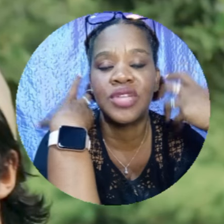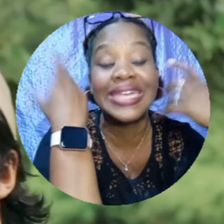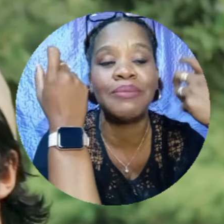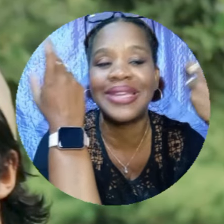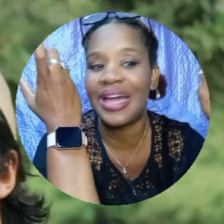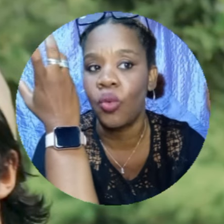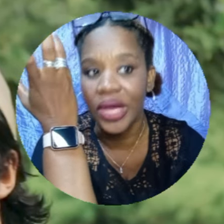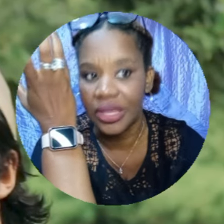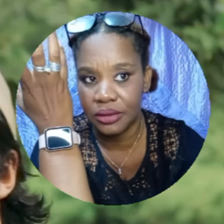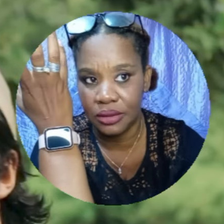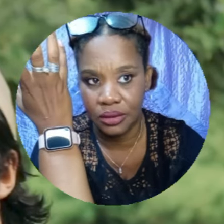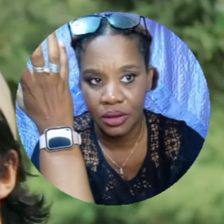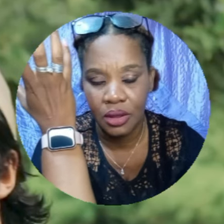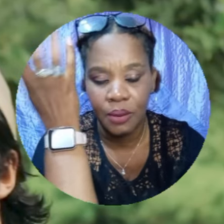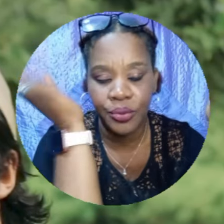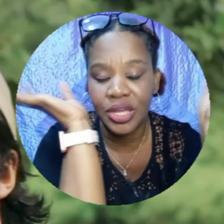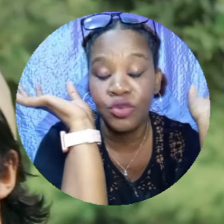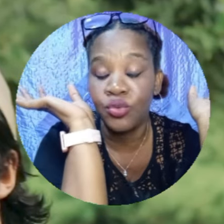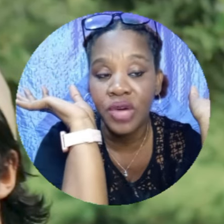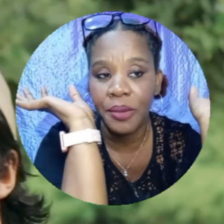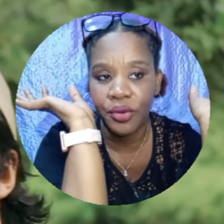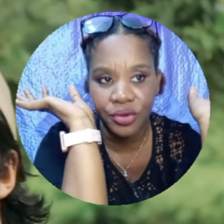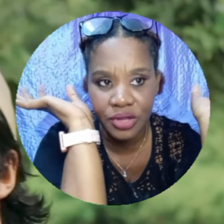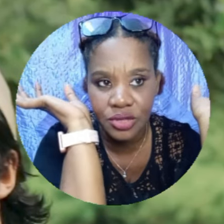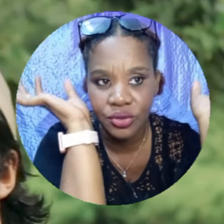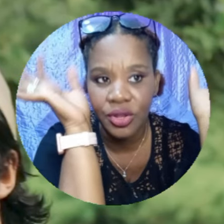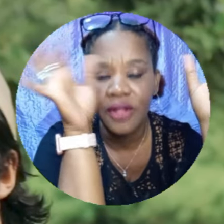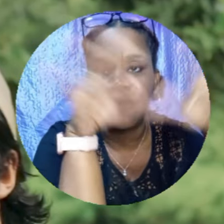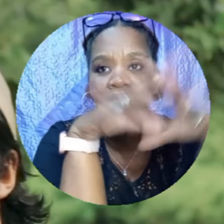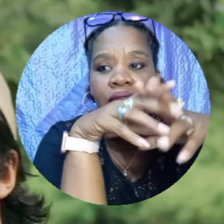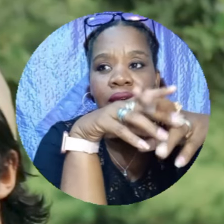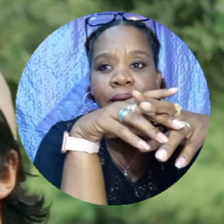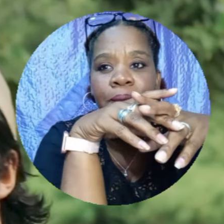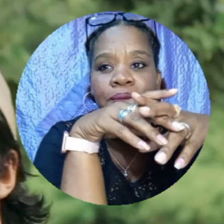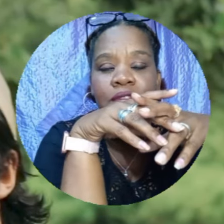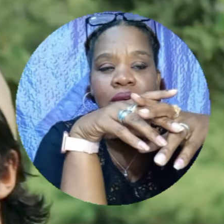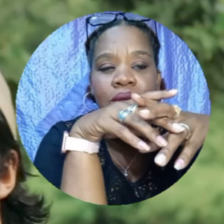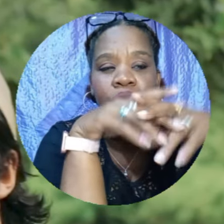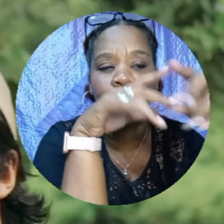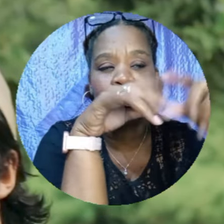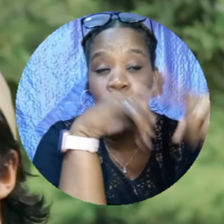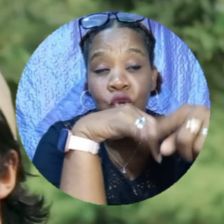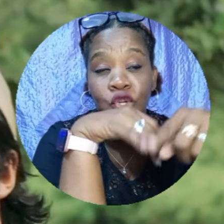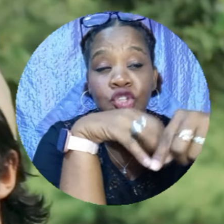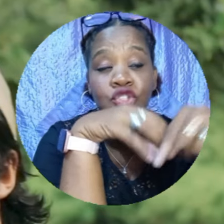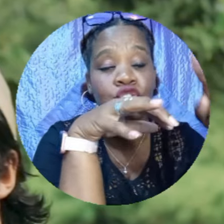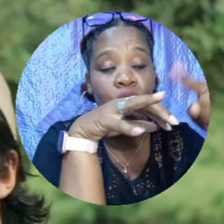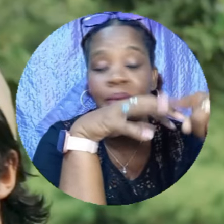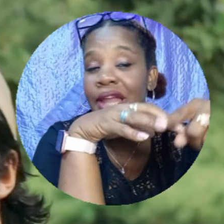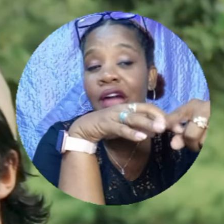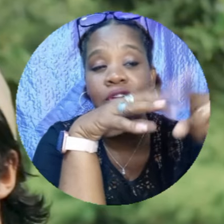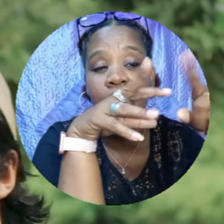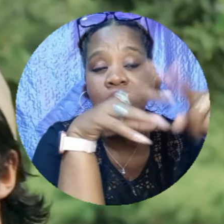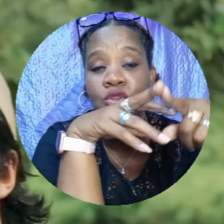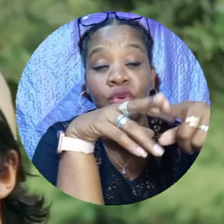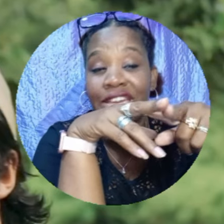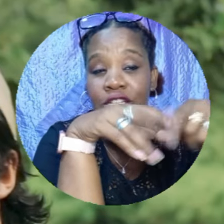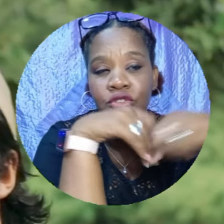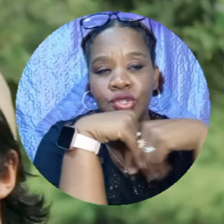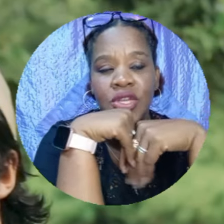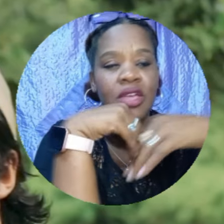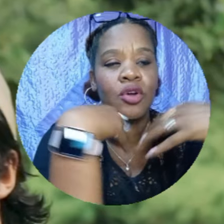me gusta que me la cuenten, porque nunca mejor dicho, con tonos, con palabras,